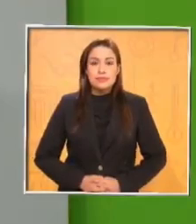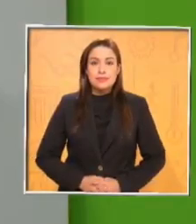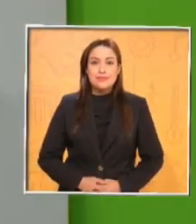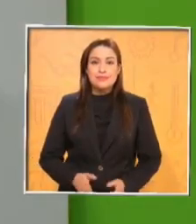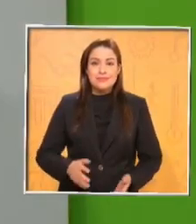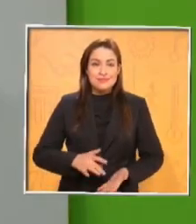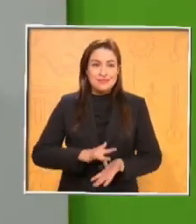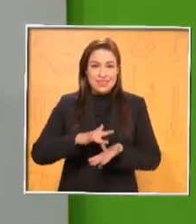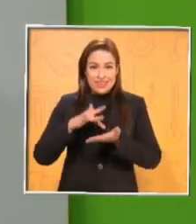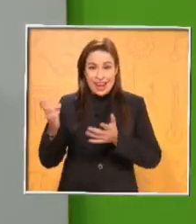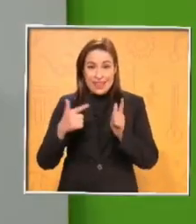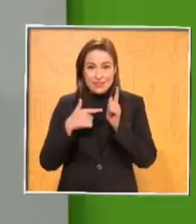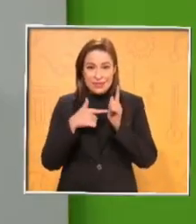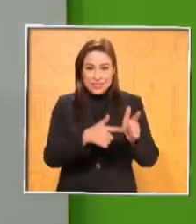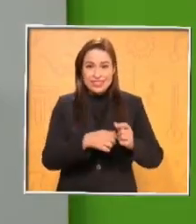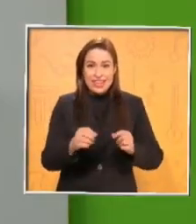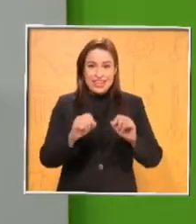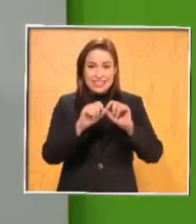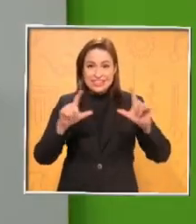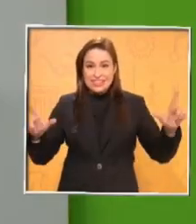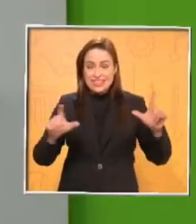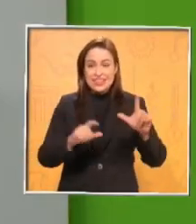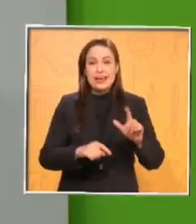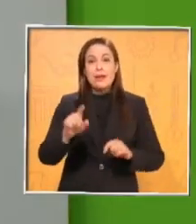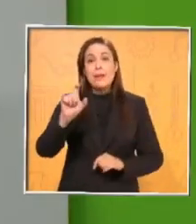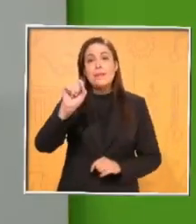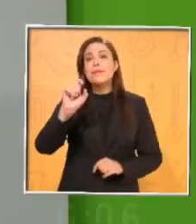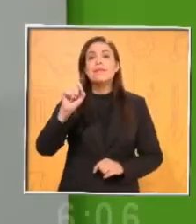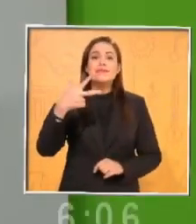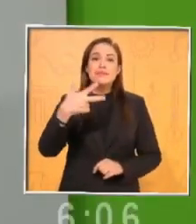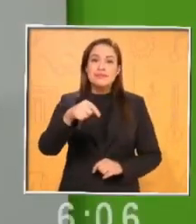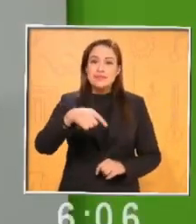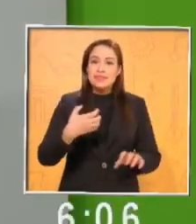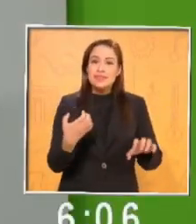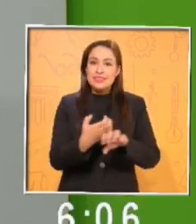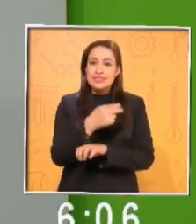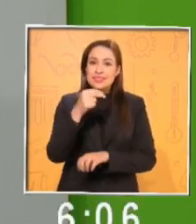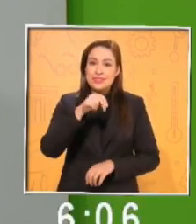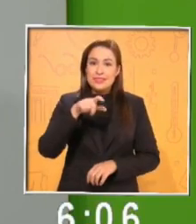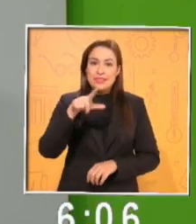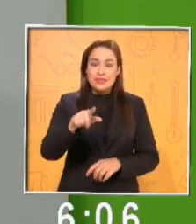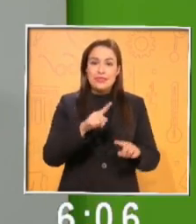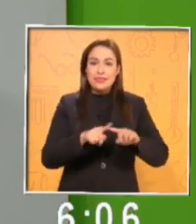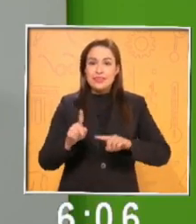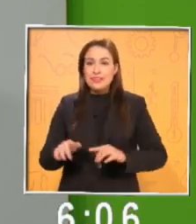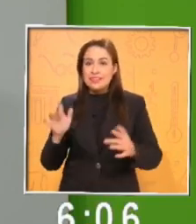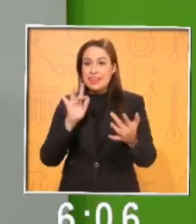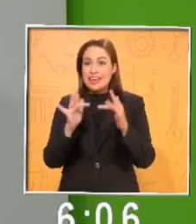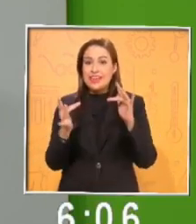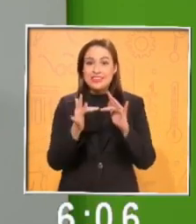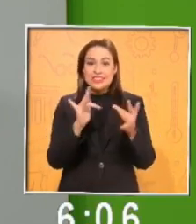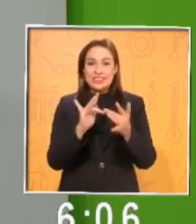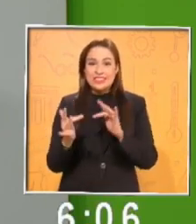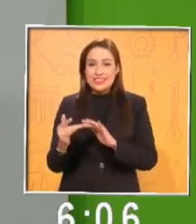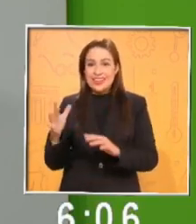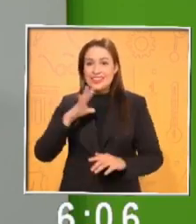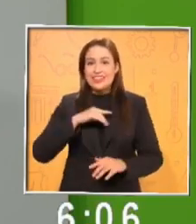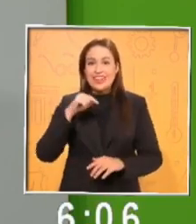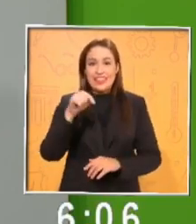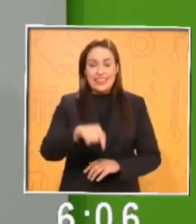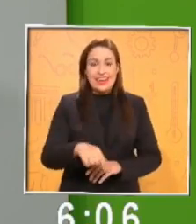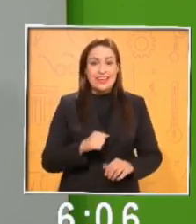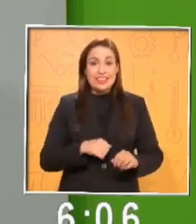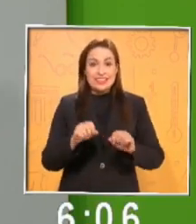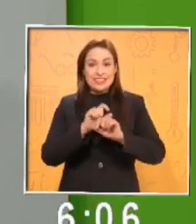Gracias por permanecer en la señal de Canal 28 Nuevo León, Radio Nuevo León y redes sociales para seguir este programa Escuela TV, que